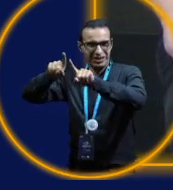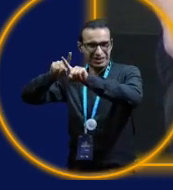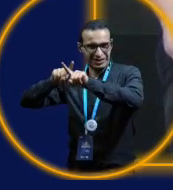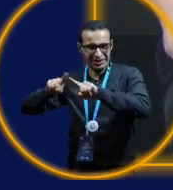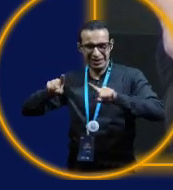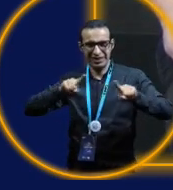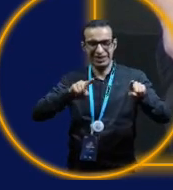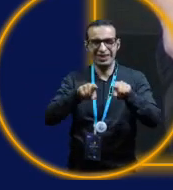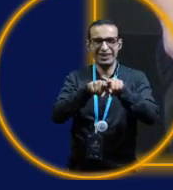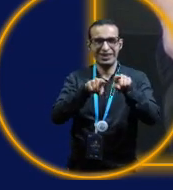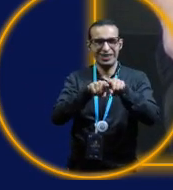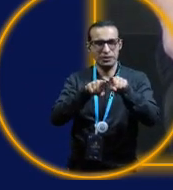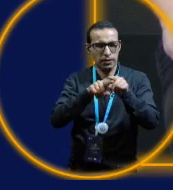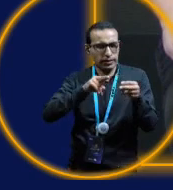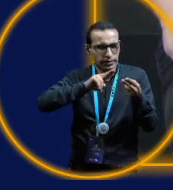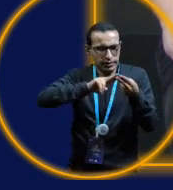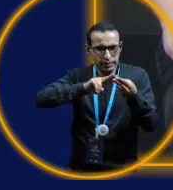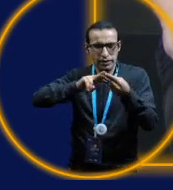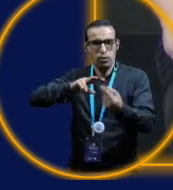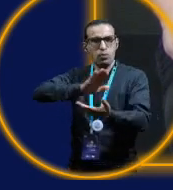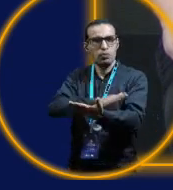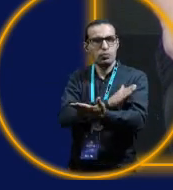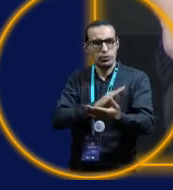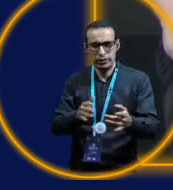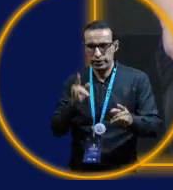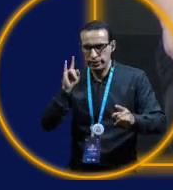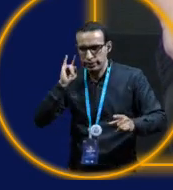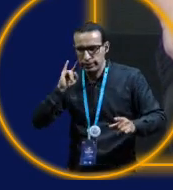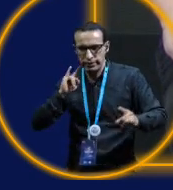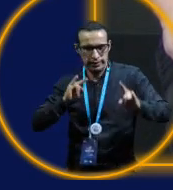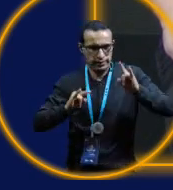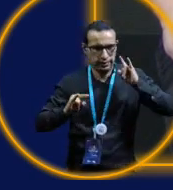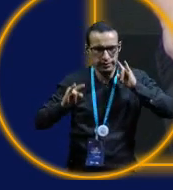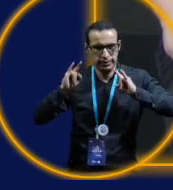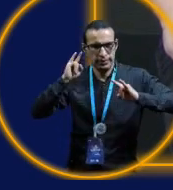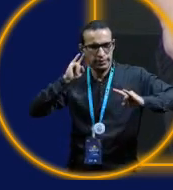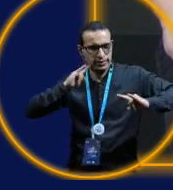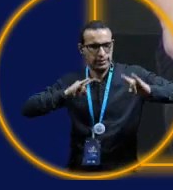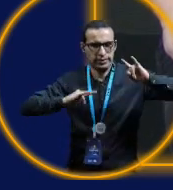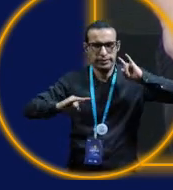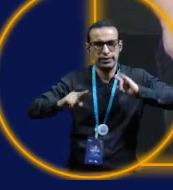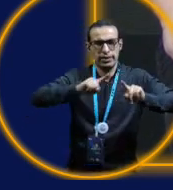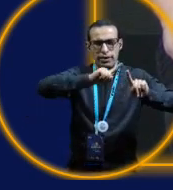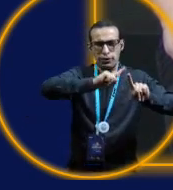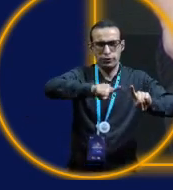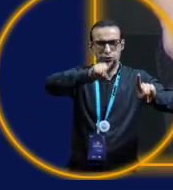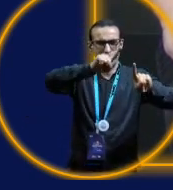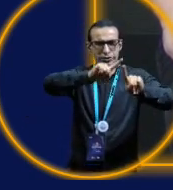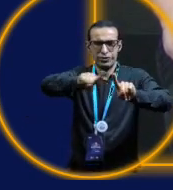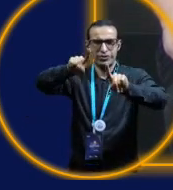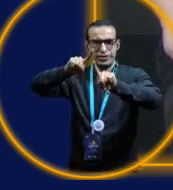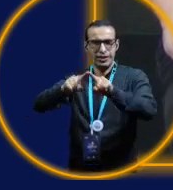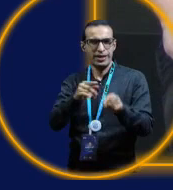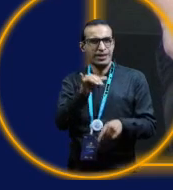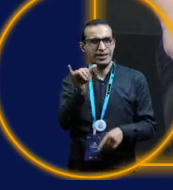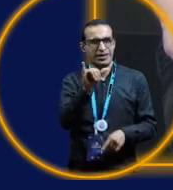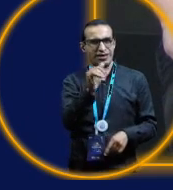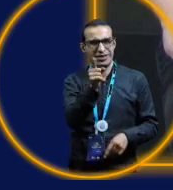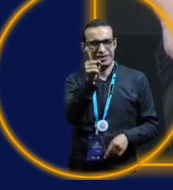un universo completamente diferente musicalmente estábamos hablando de esto es como